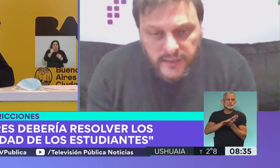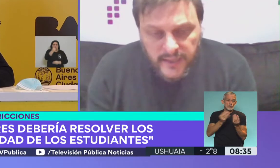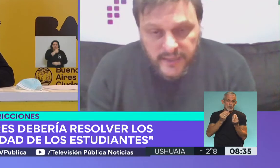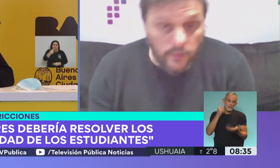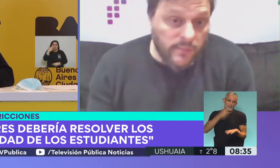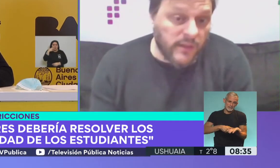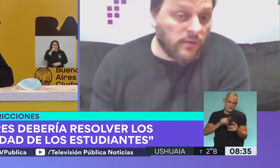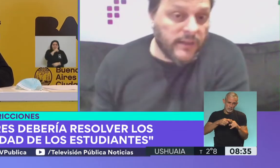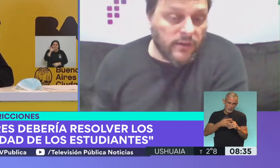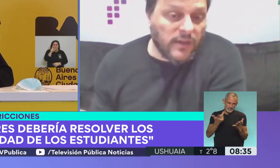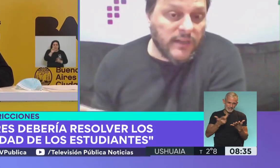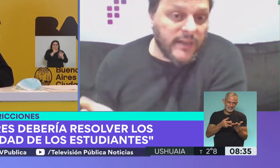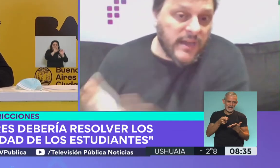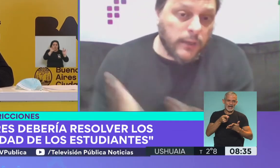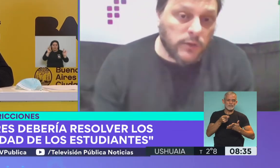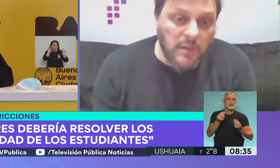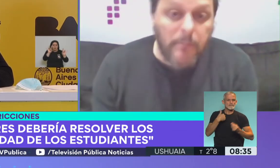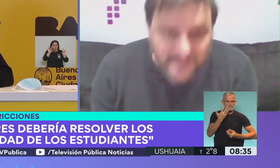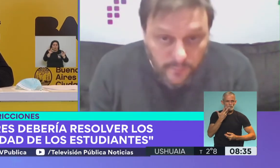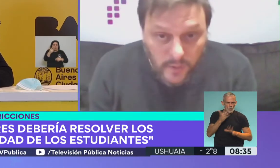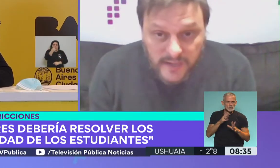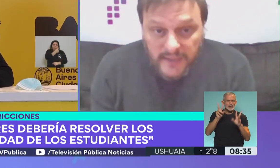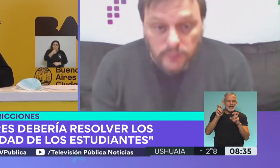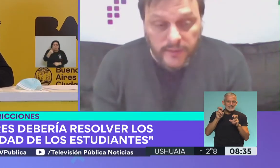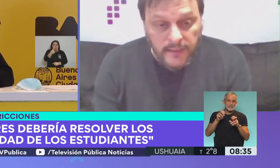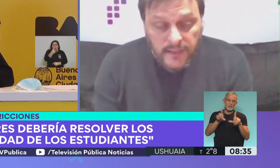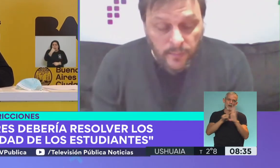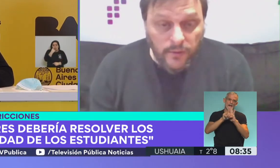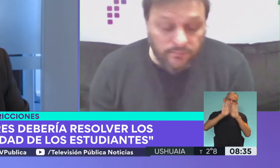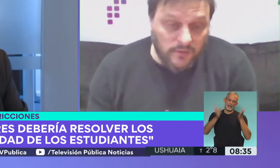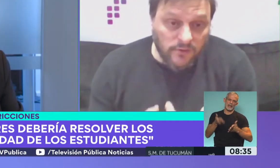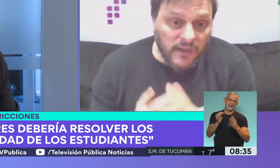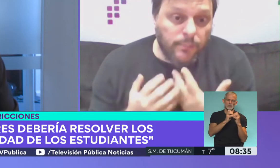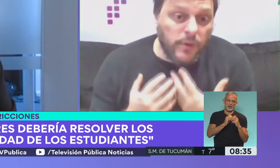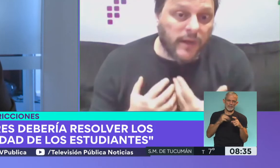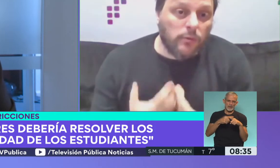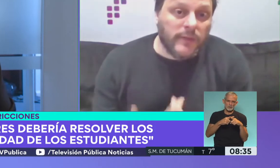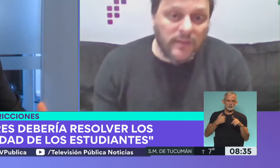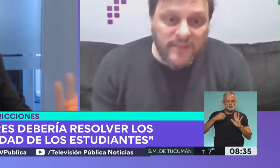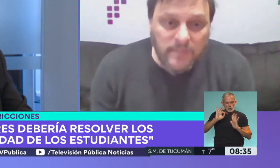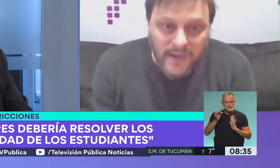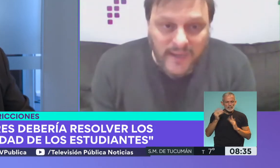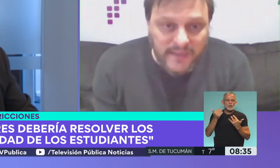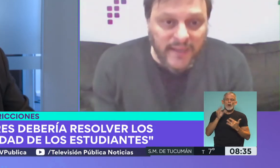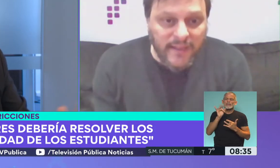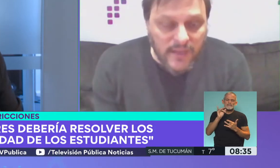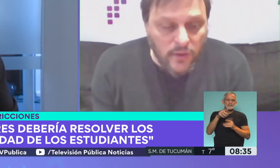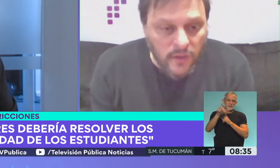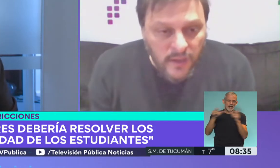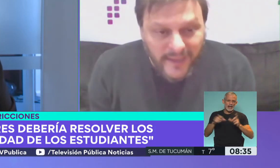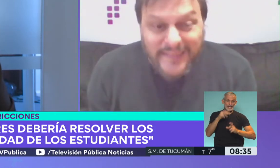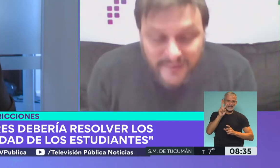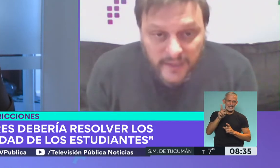decisión política y obviamente nos encantaría que estos temas pasen por la legislatura, pero yo sé que puede resultar difícil para la gente que